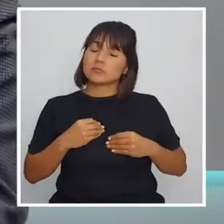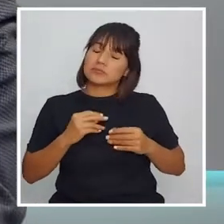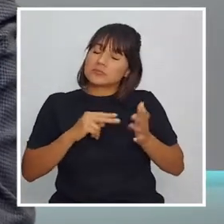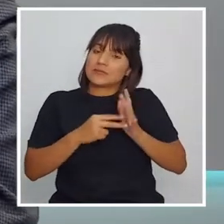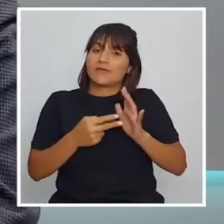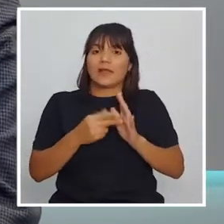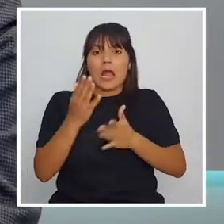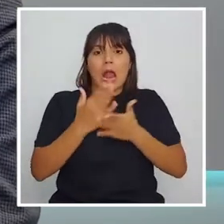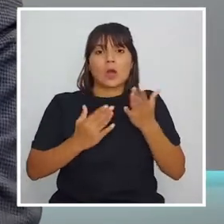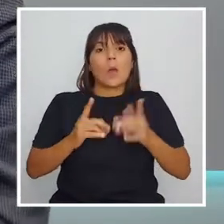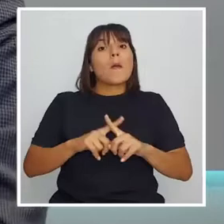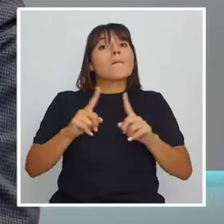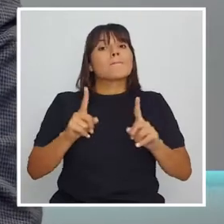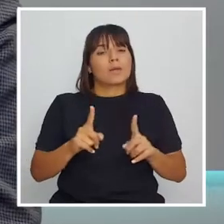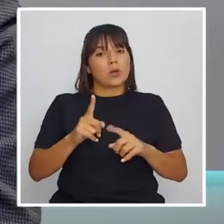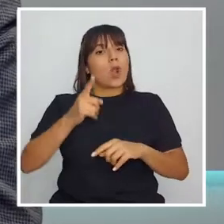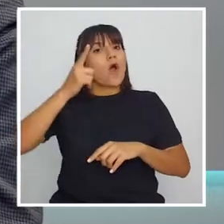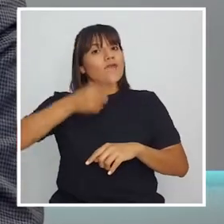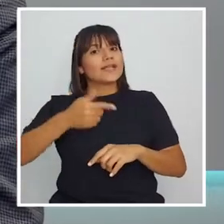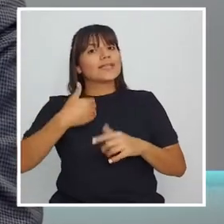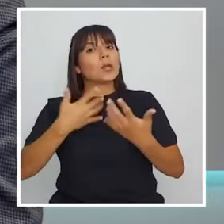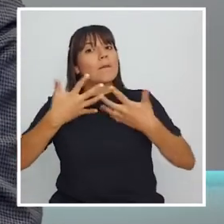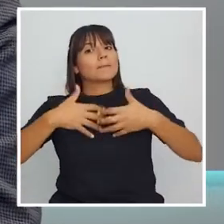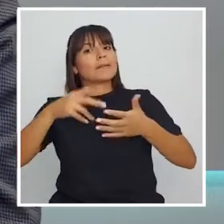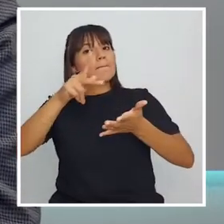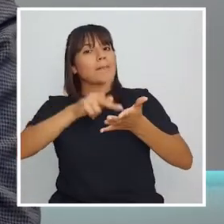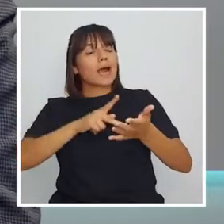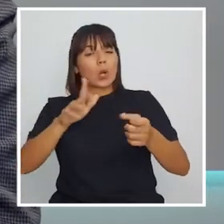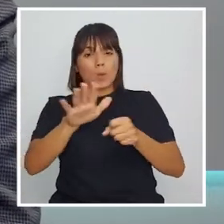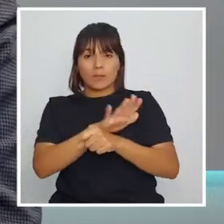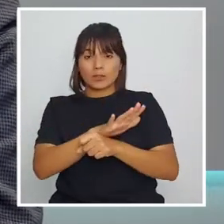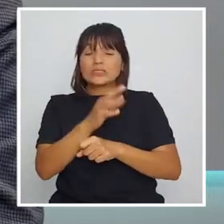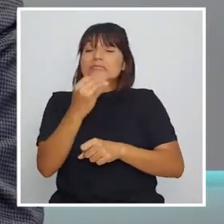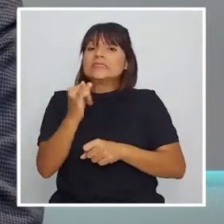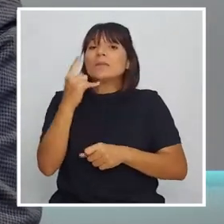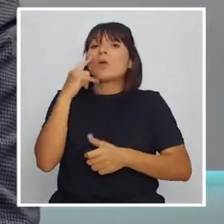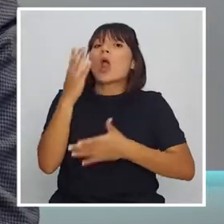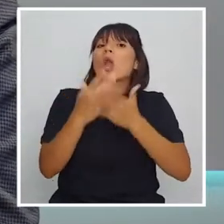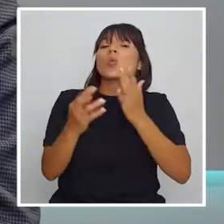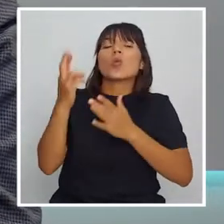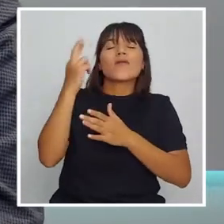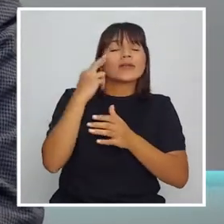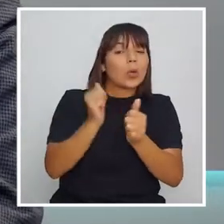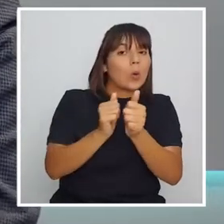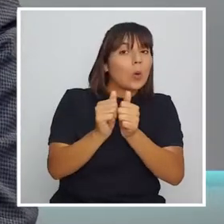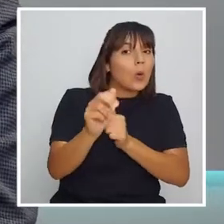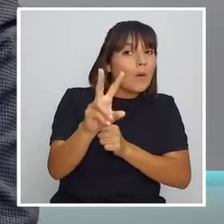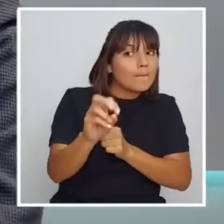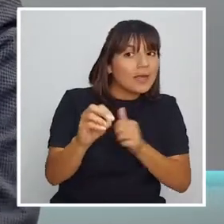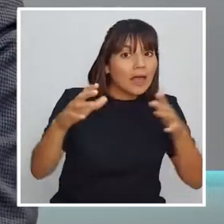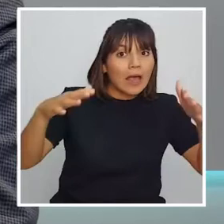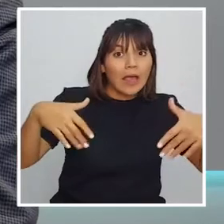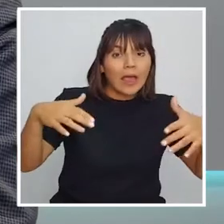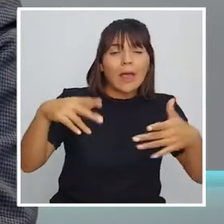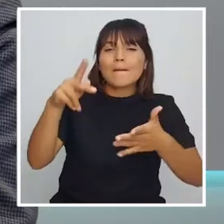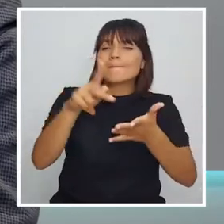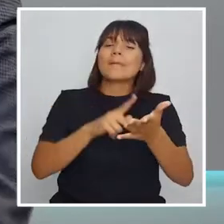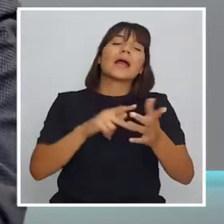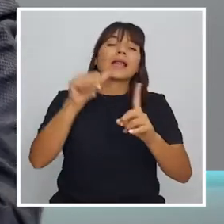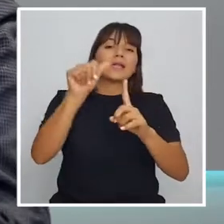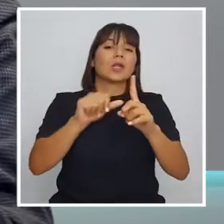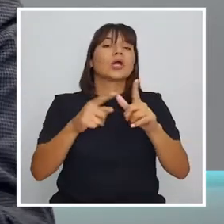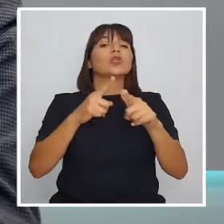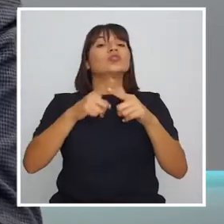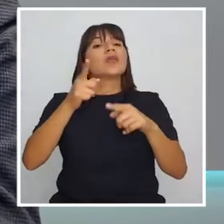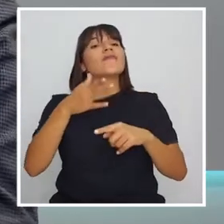la entidad es pagarle el 100%. Si por alguna razón pasa el 20% y no hay aguinaldo, uno tiene que acudir al Ministerio de Trabajo. Y